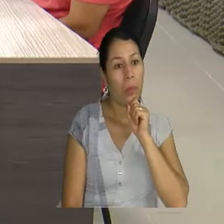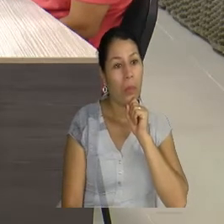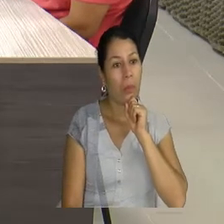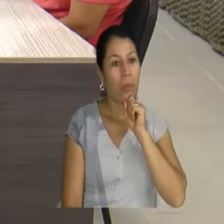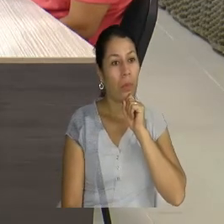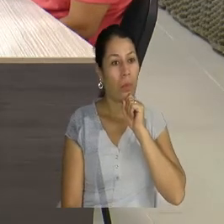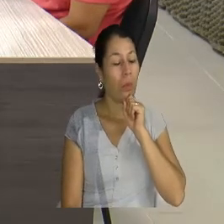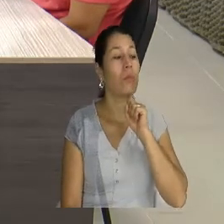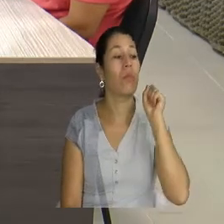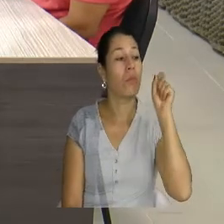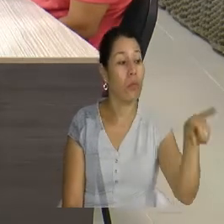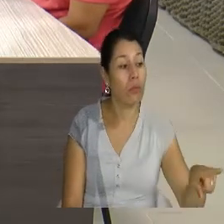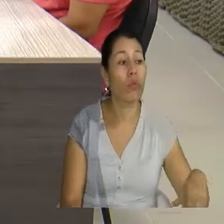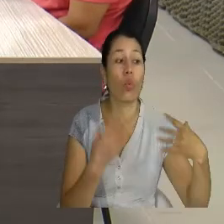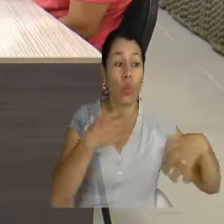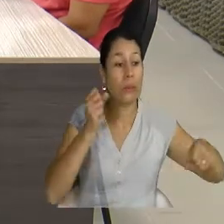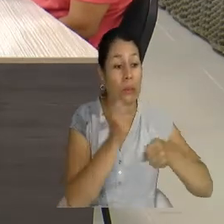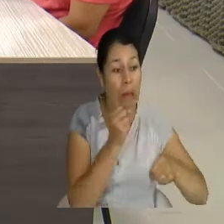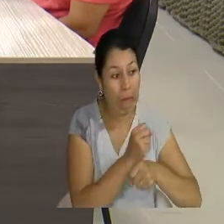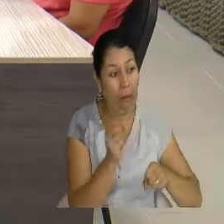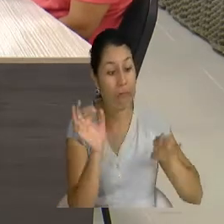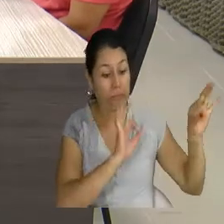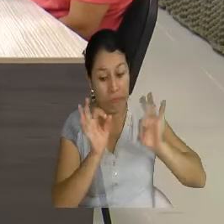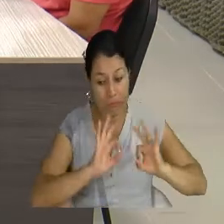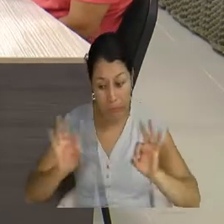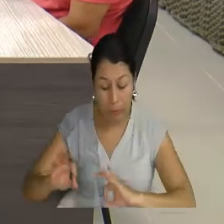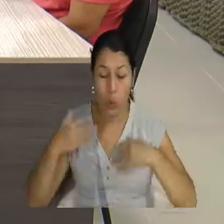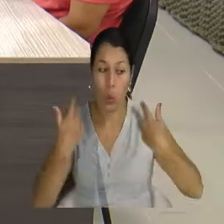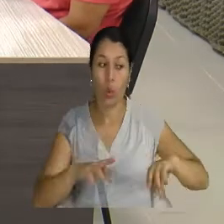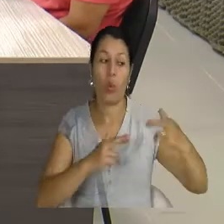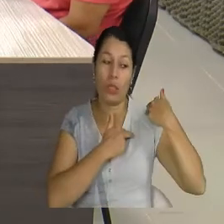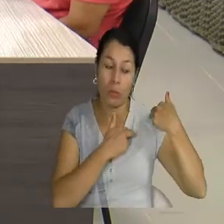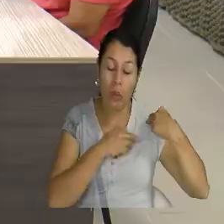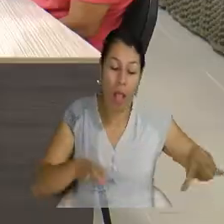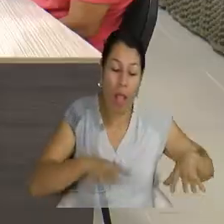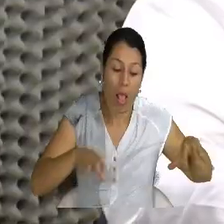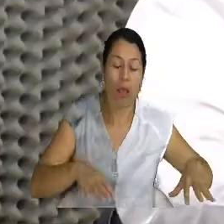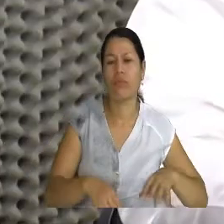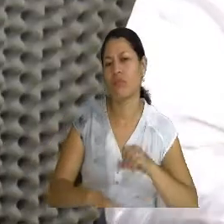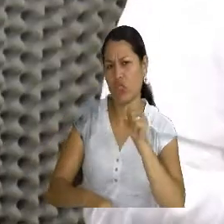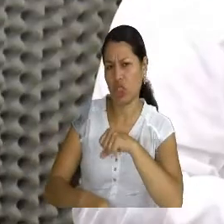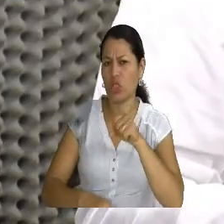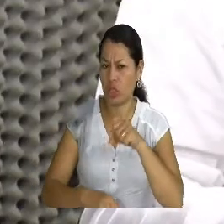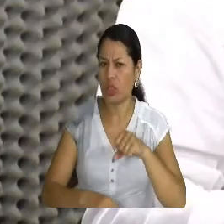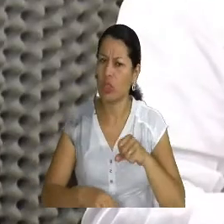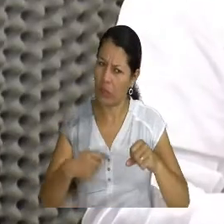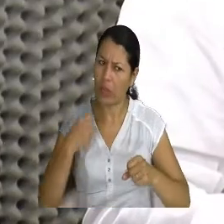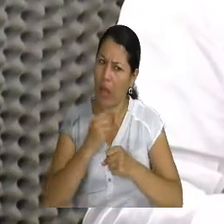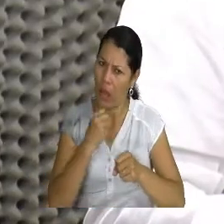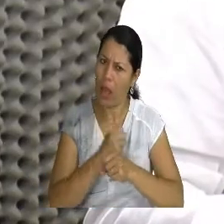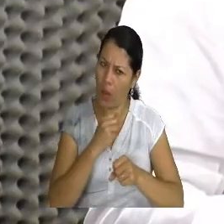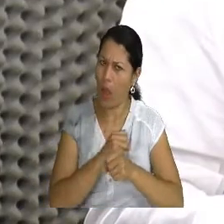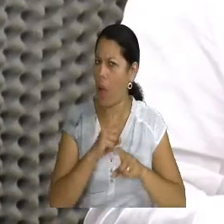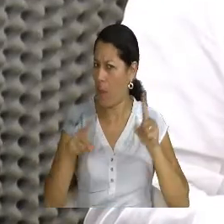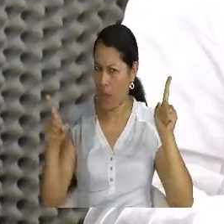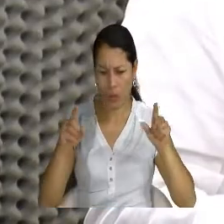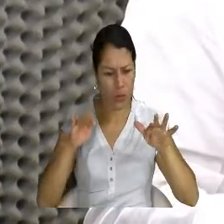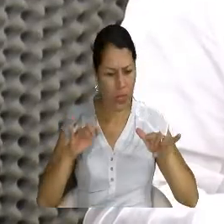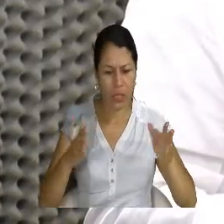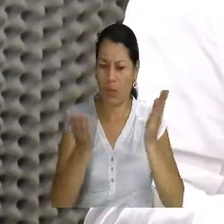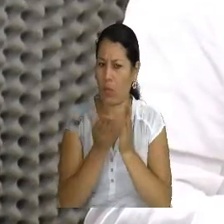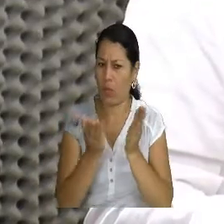bastante trabajo para poder organizar. Sí, tiene bastante trabajito, pero ahí está la Secretaría de Educación que siempre está trabajando, la oficina de la